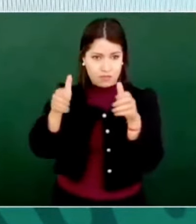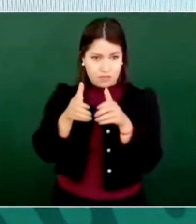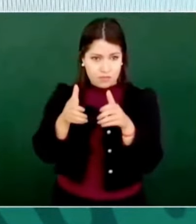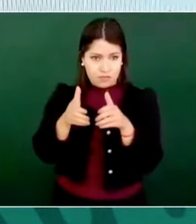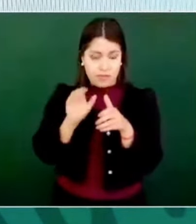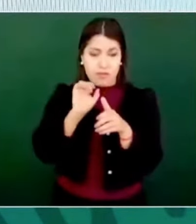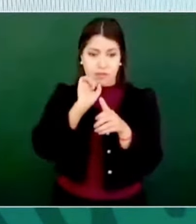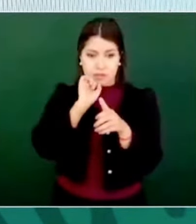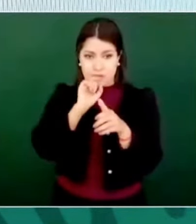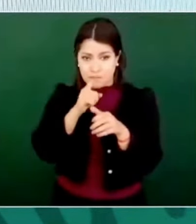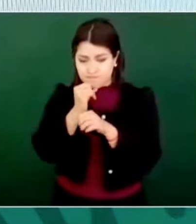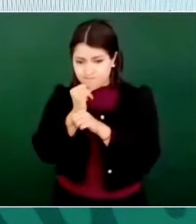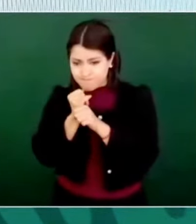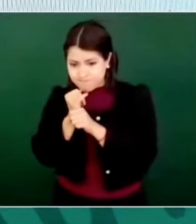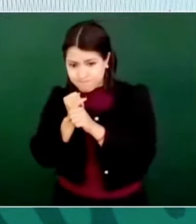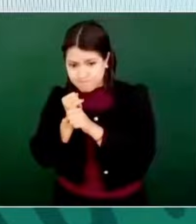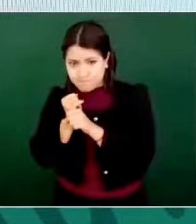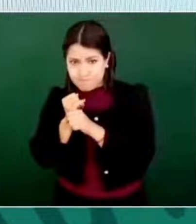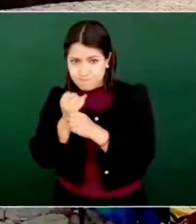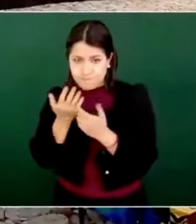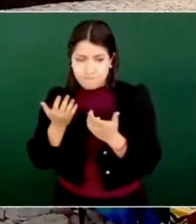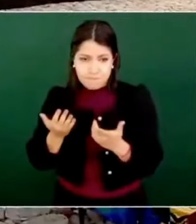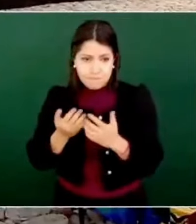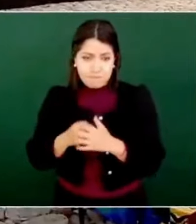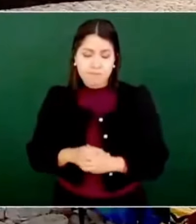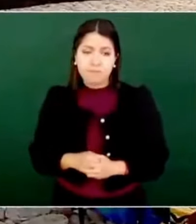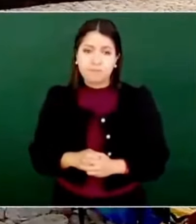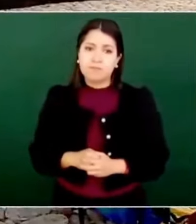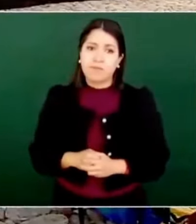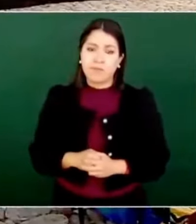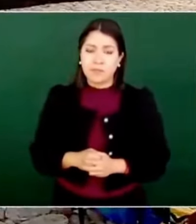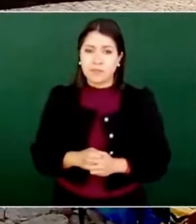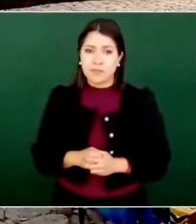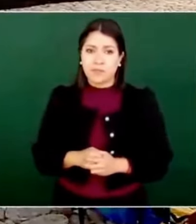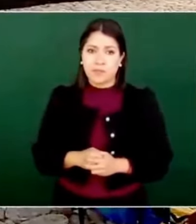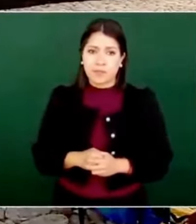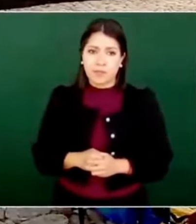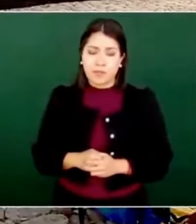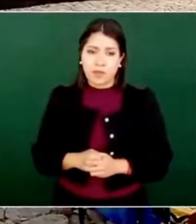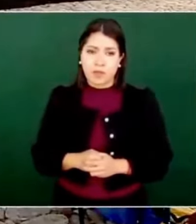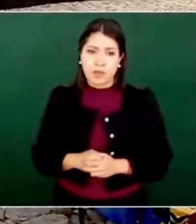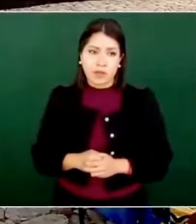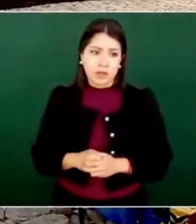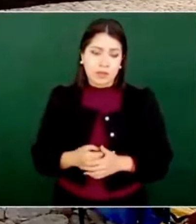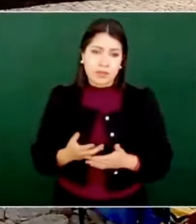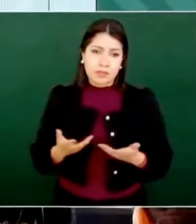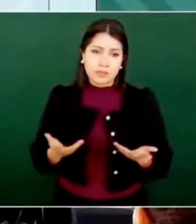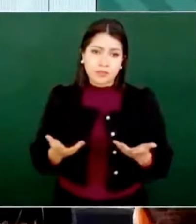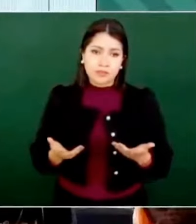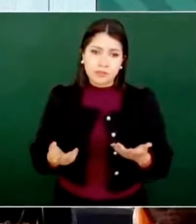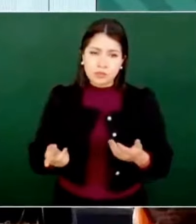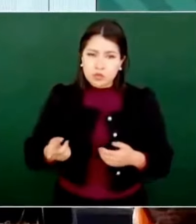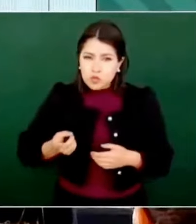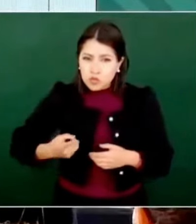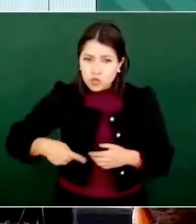DEA y eh estamos desenmarañar